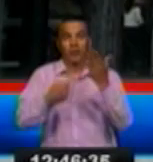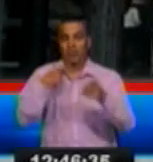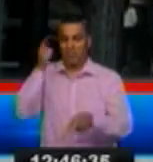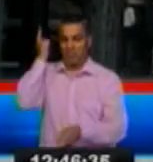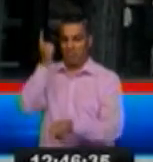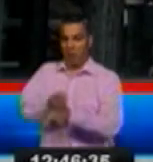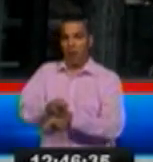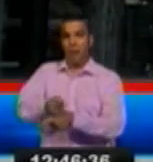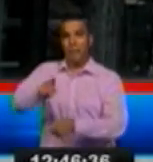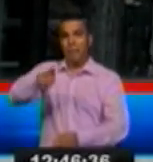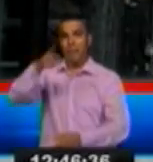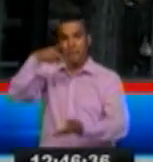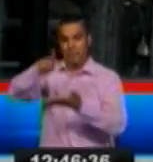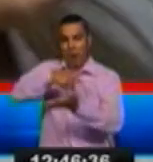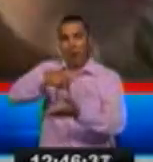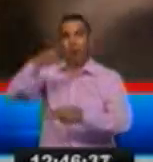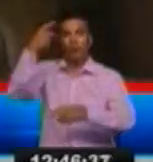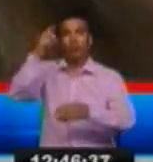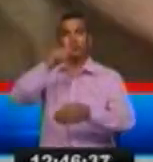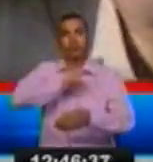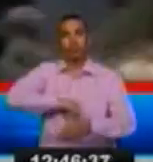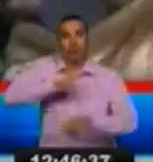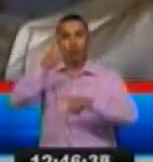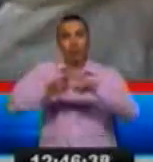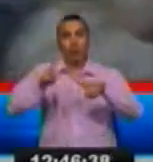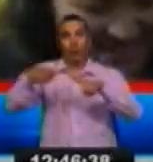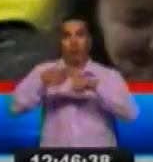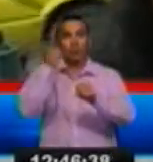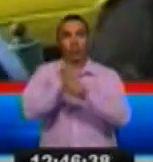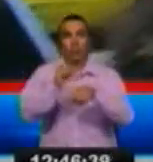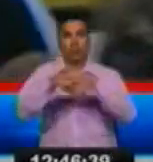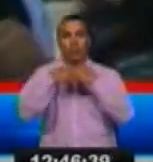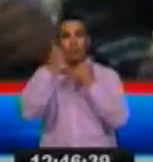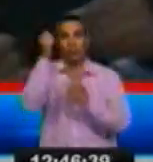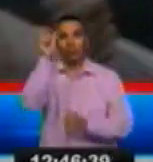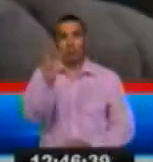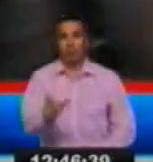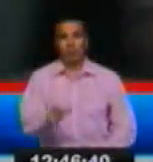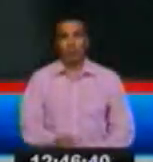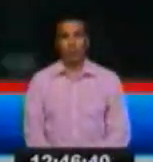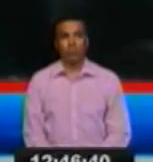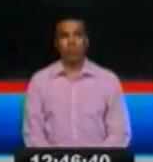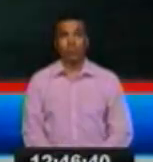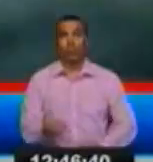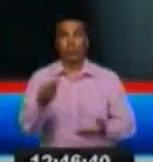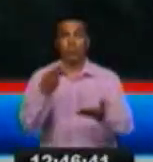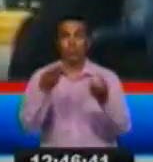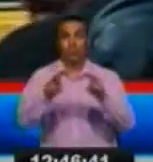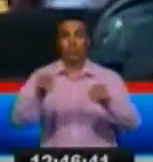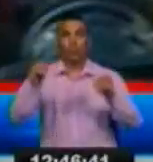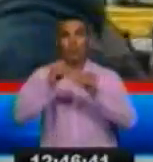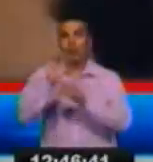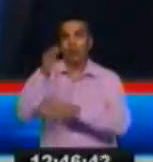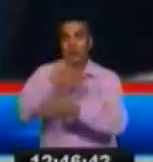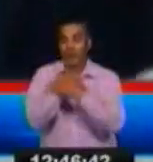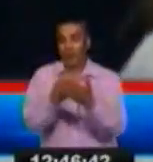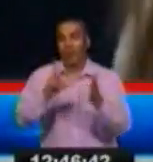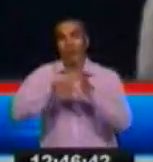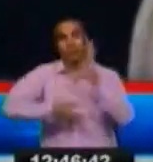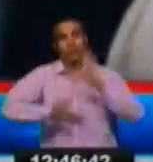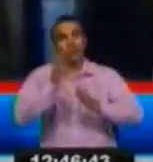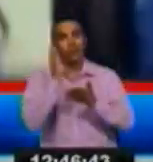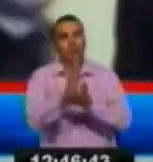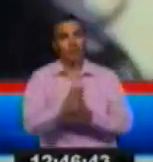de diezmos cuando era asambleísta. Mientras saludaba a sus simpatizantes, dijo que daría declaraciones públicas al final de su versión.